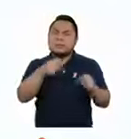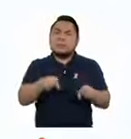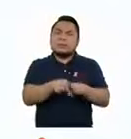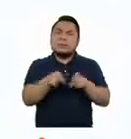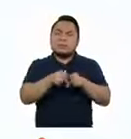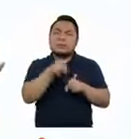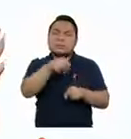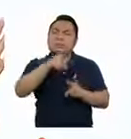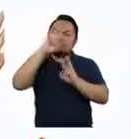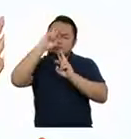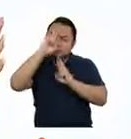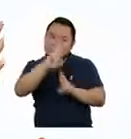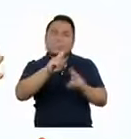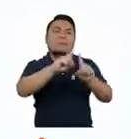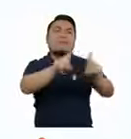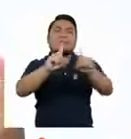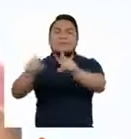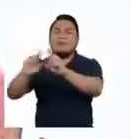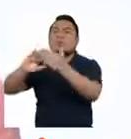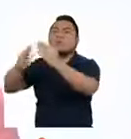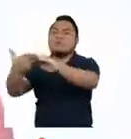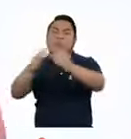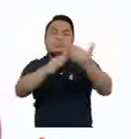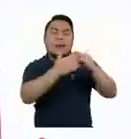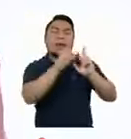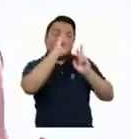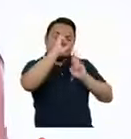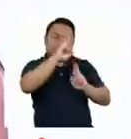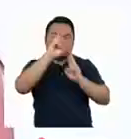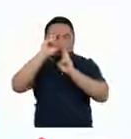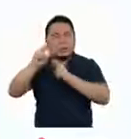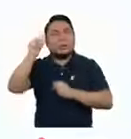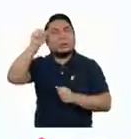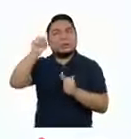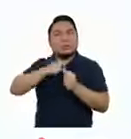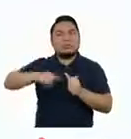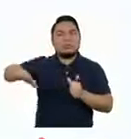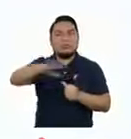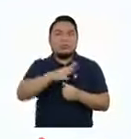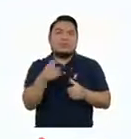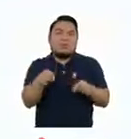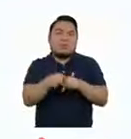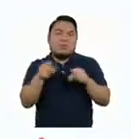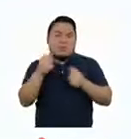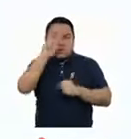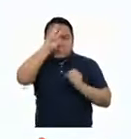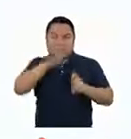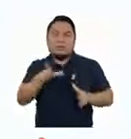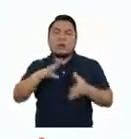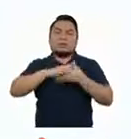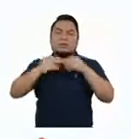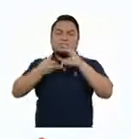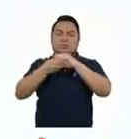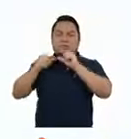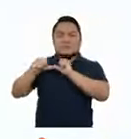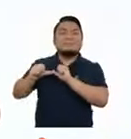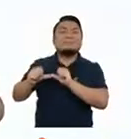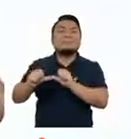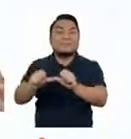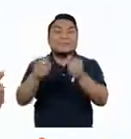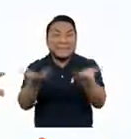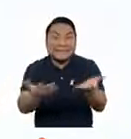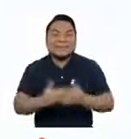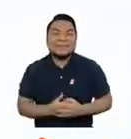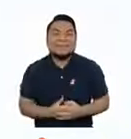respeto hacia distintas colectividades, nos recuerdan nuestras raíces y mantienen nuestra historia. ¡Ay! Dicho